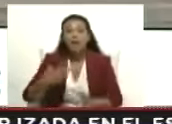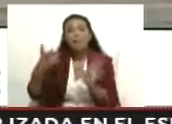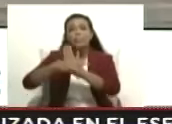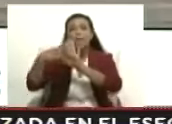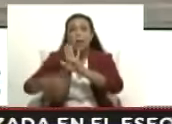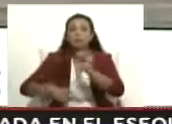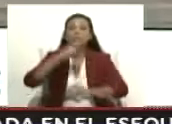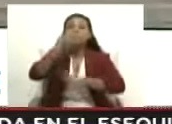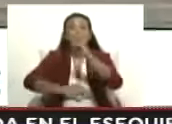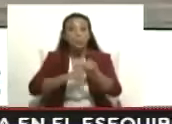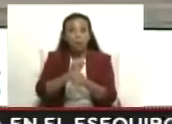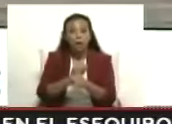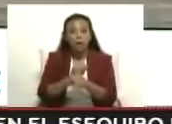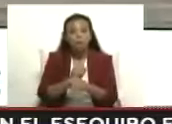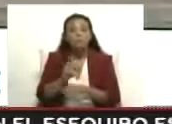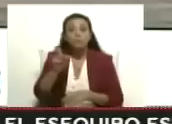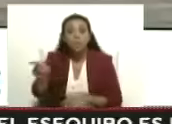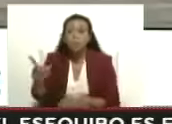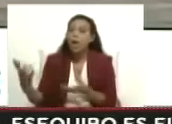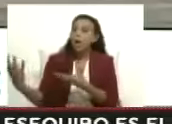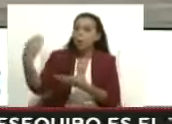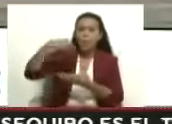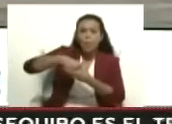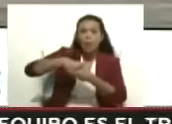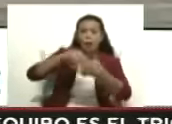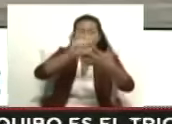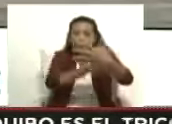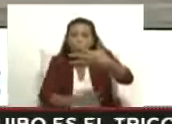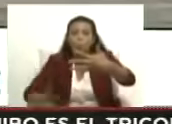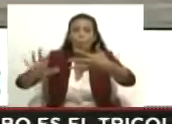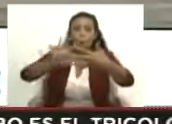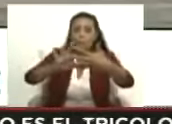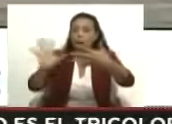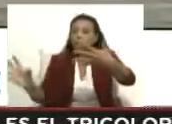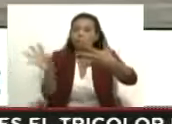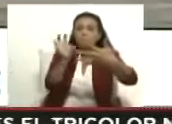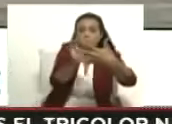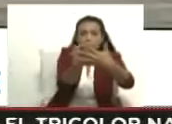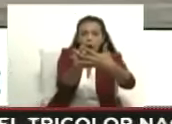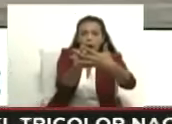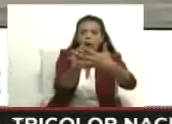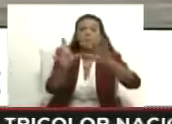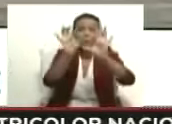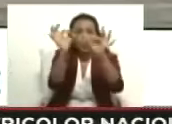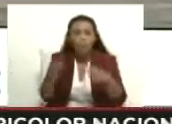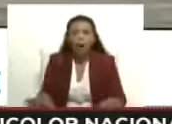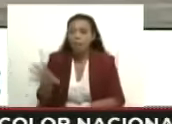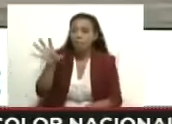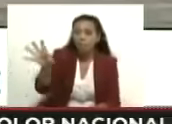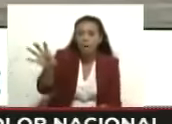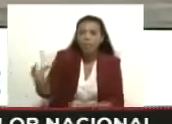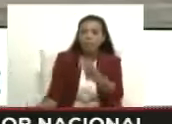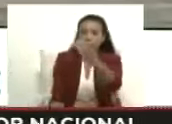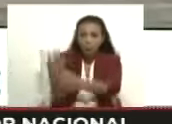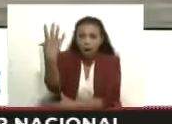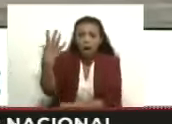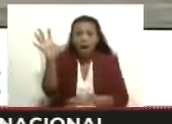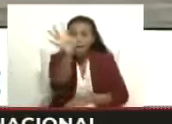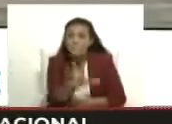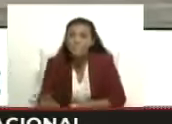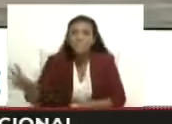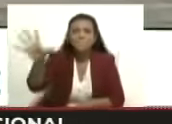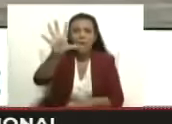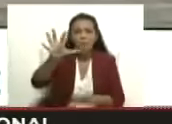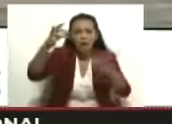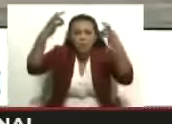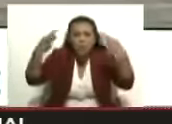derecho internacional, incorporando en consecuencia dicho Estado en el mapa del